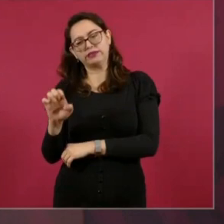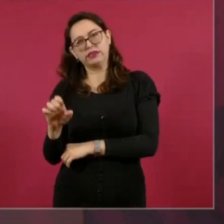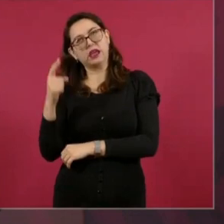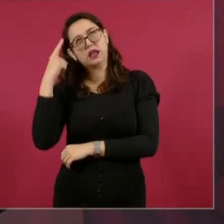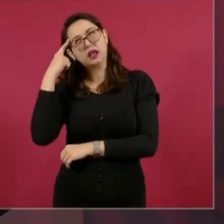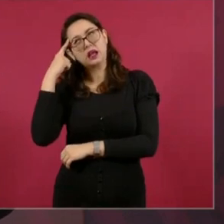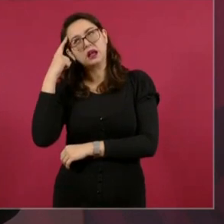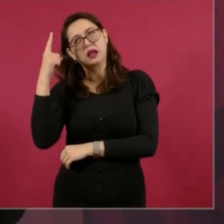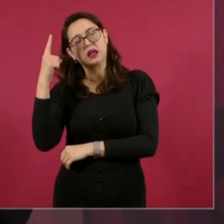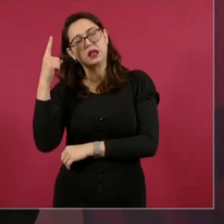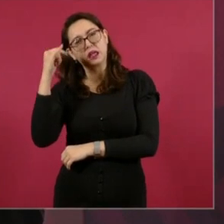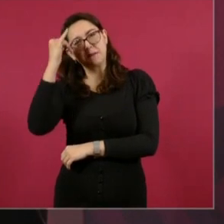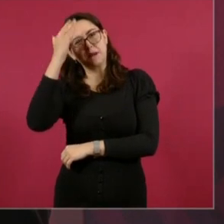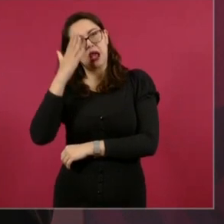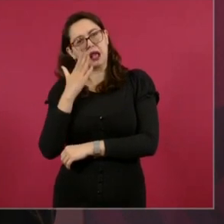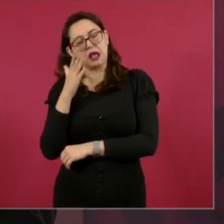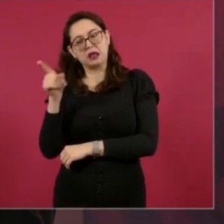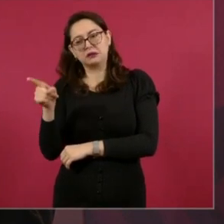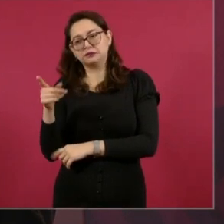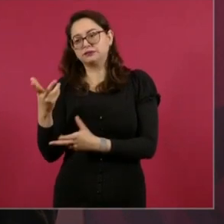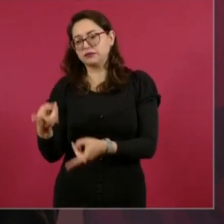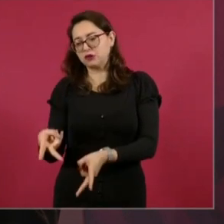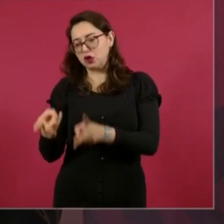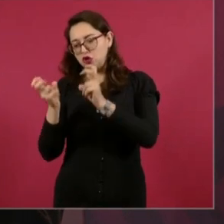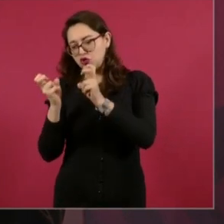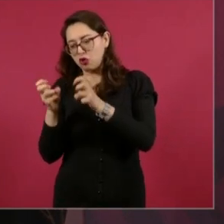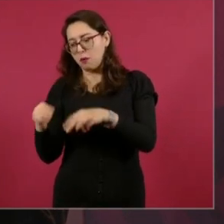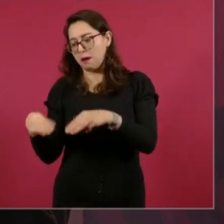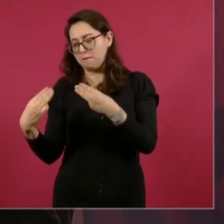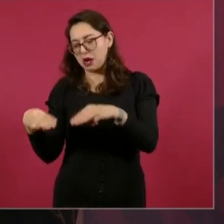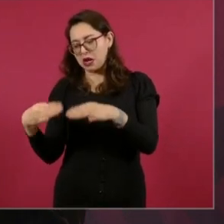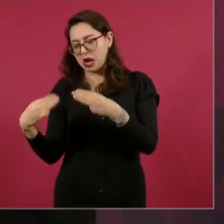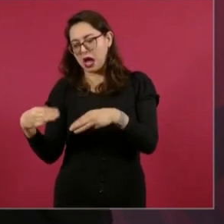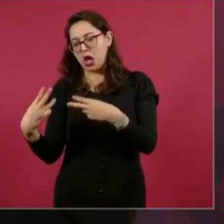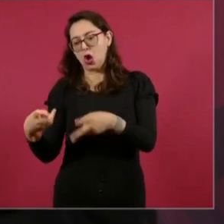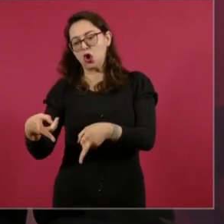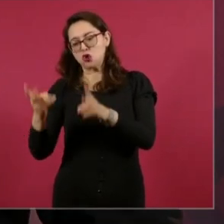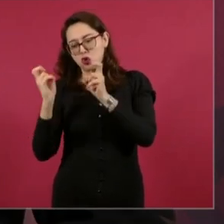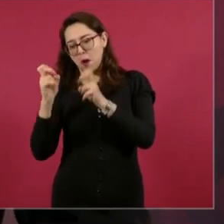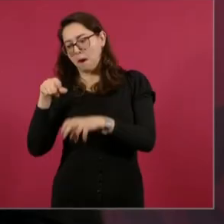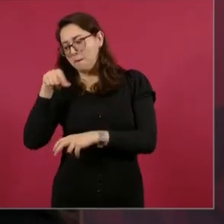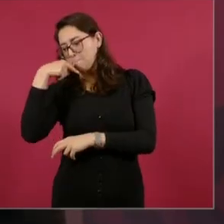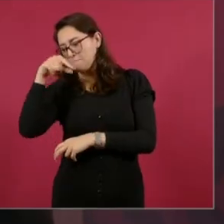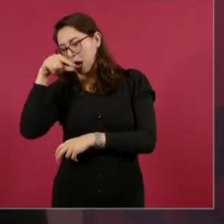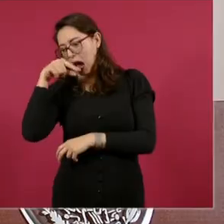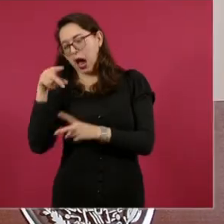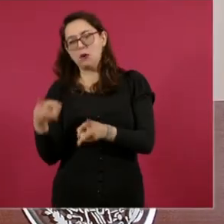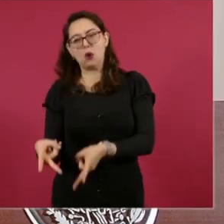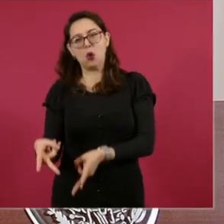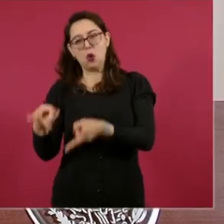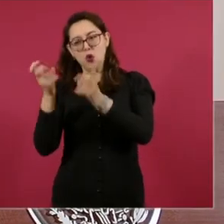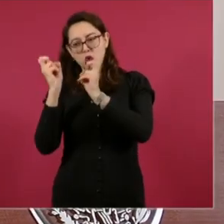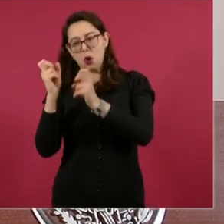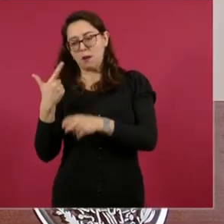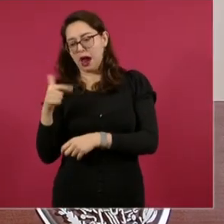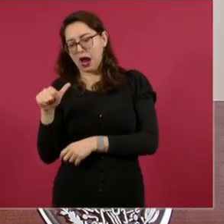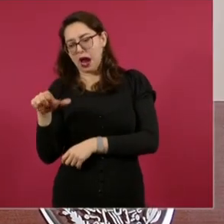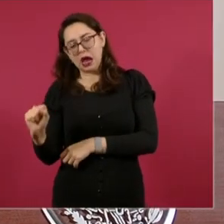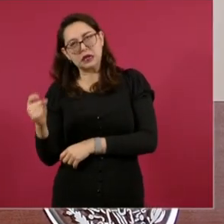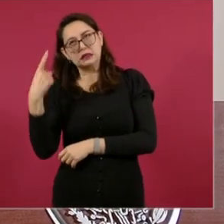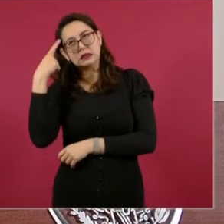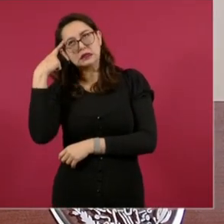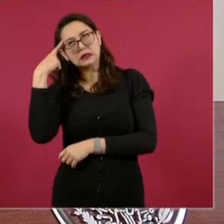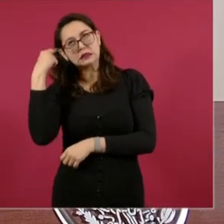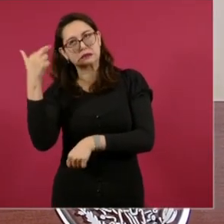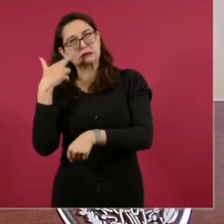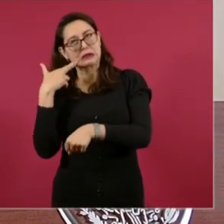los que se robaban los cilindros de gas, los pavos y las gallinas. Esos eran los rateros.